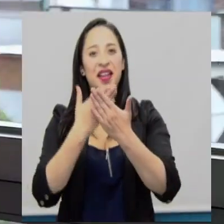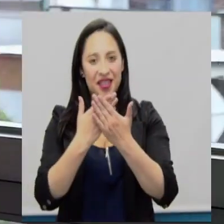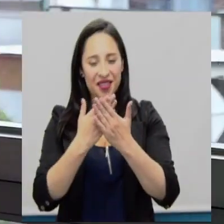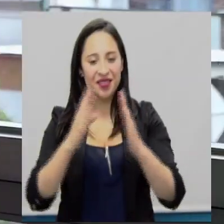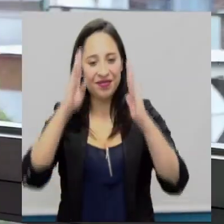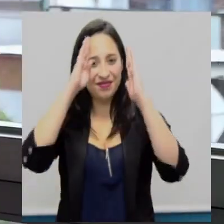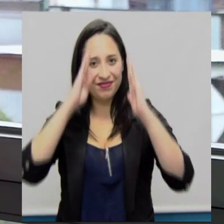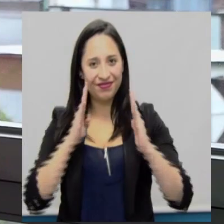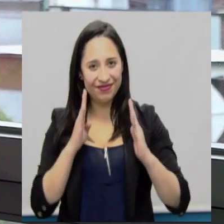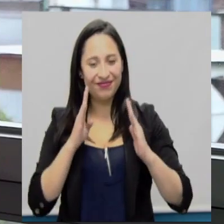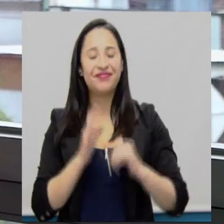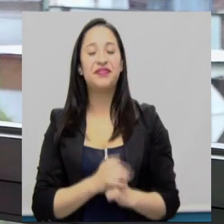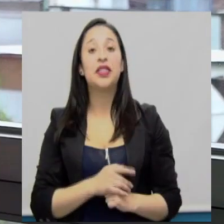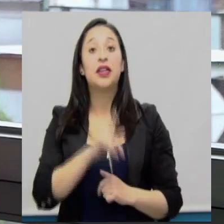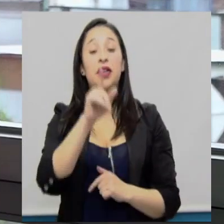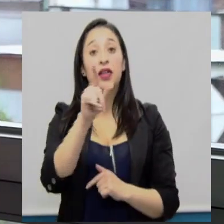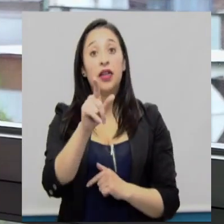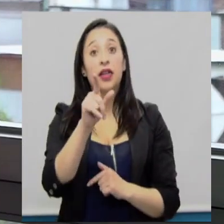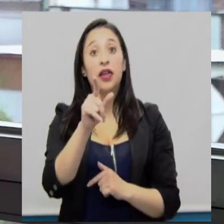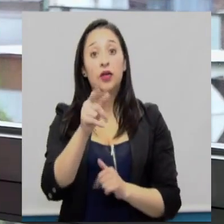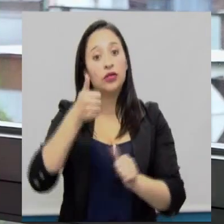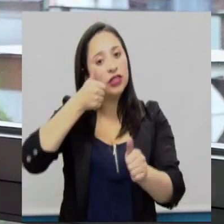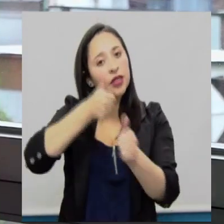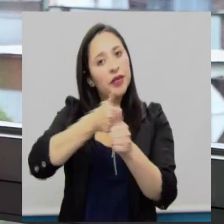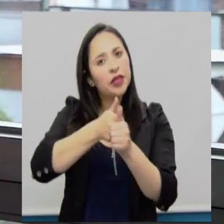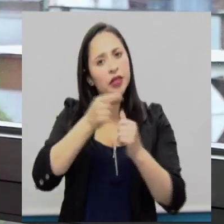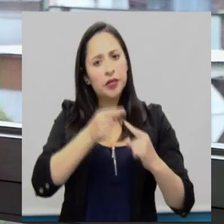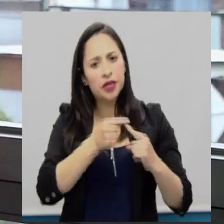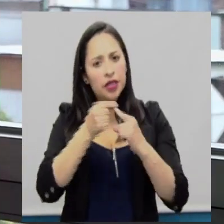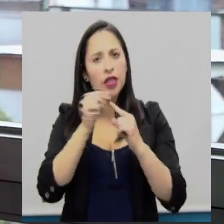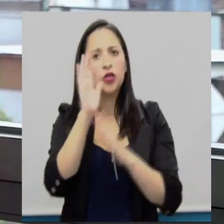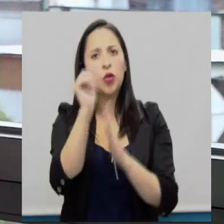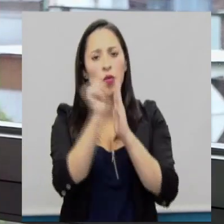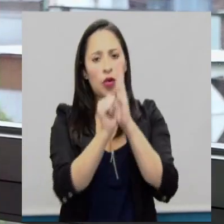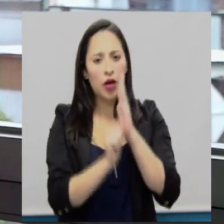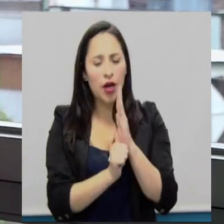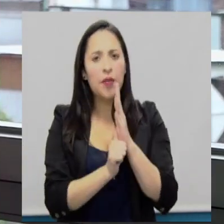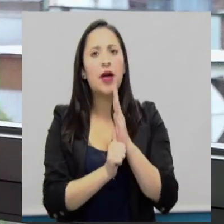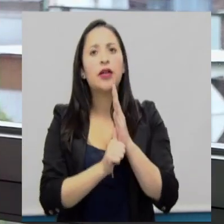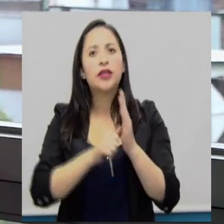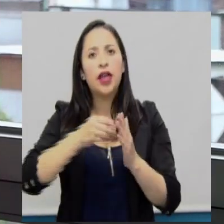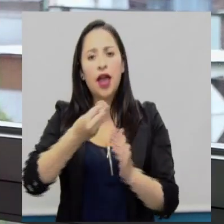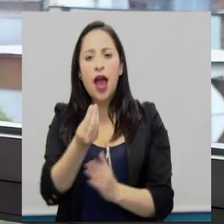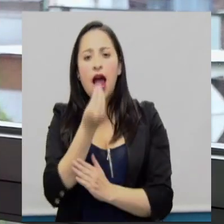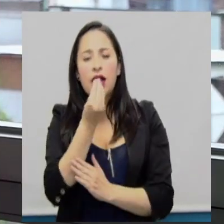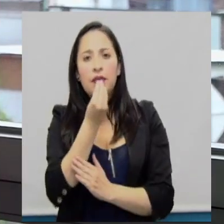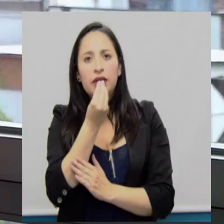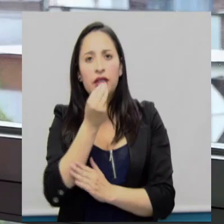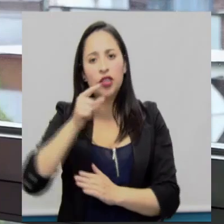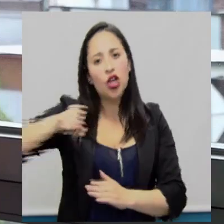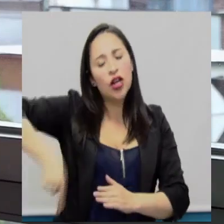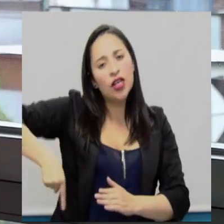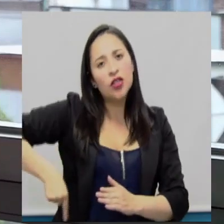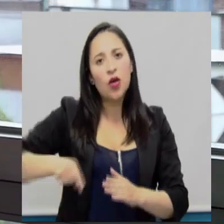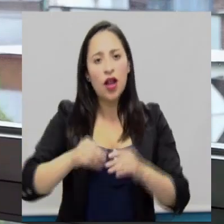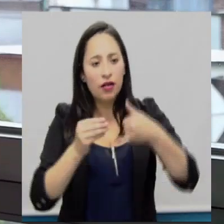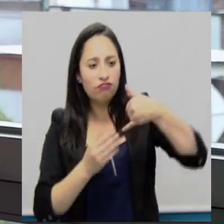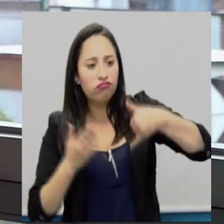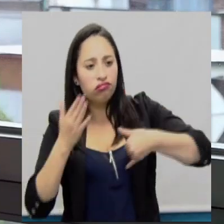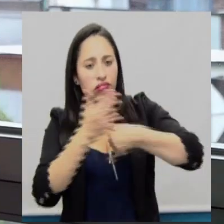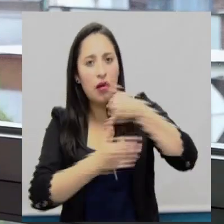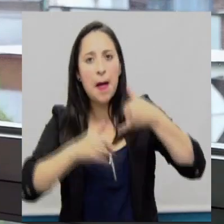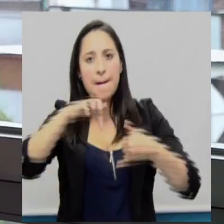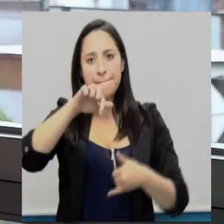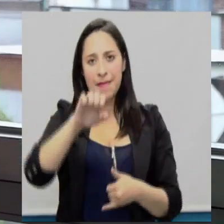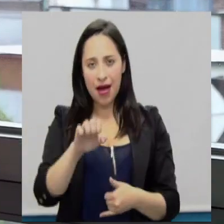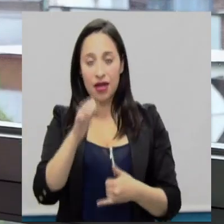Gracias por seguir con nosotros. Un seguimiento especial al programa de alimentación escolar PAE inició la Contraloría General en todo el